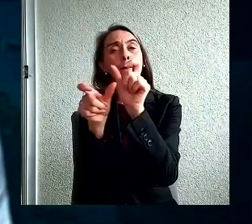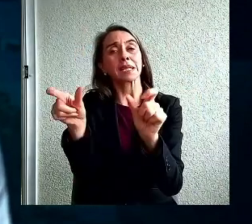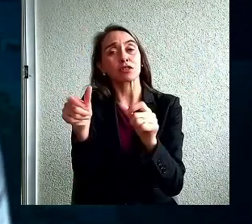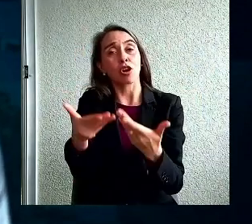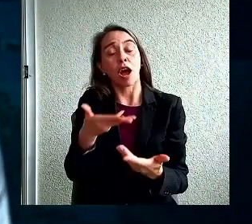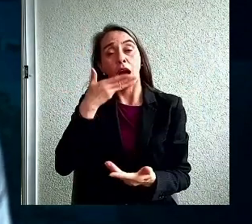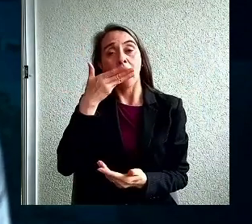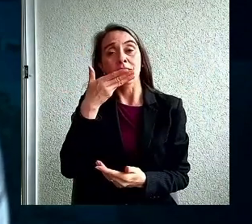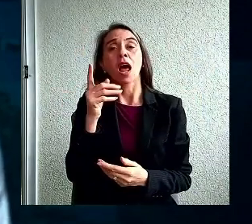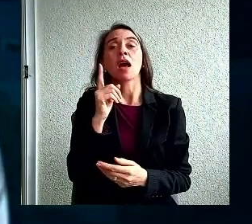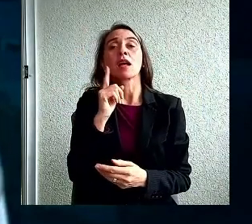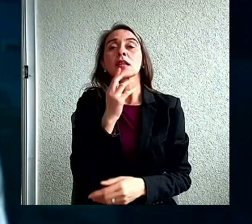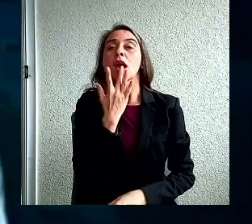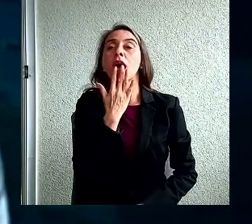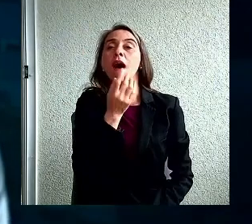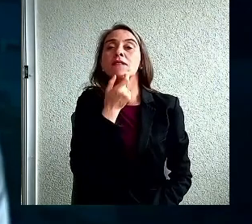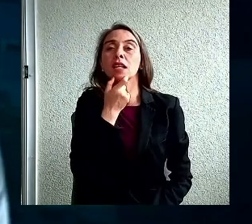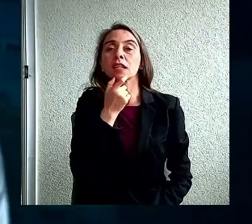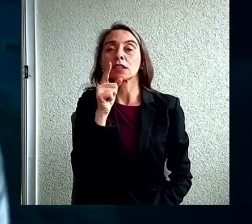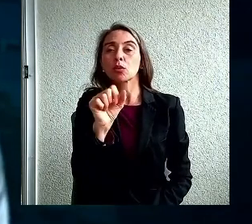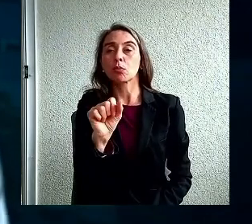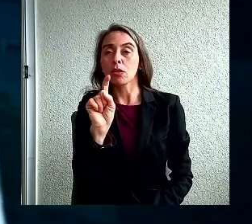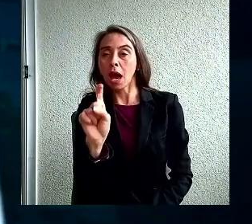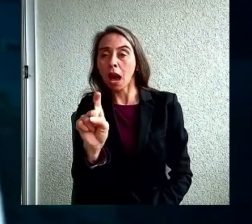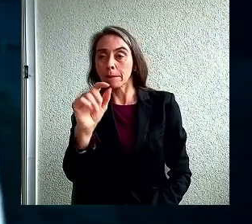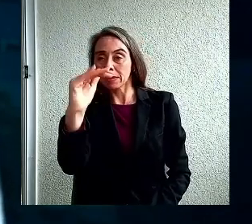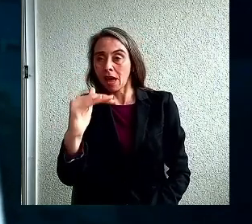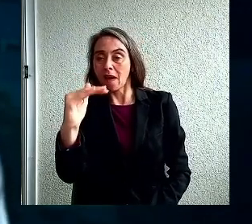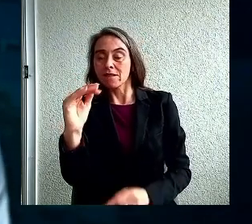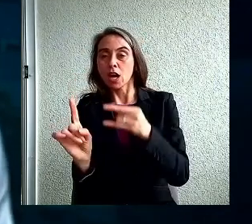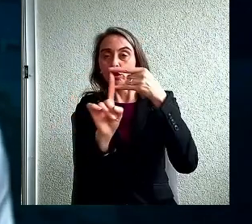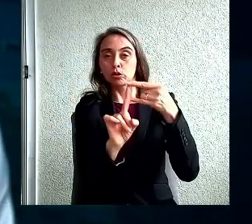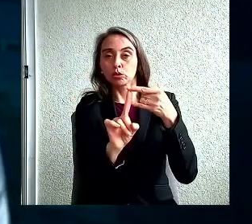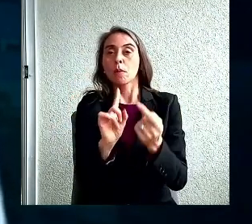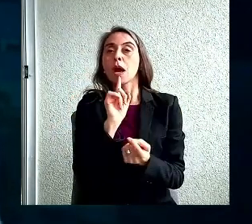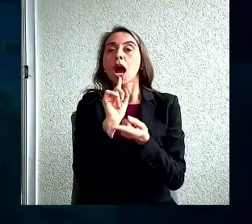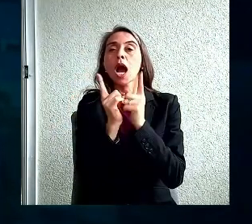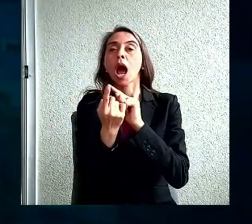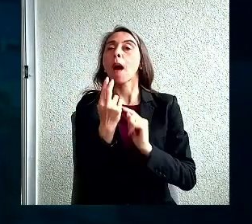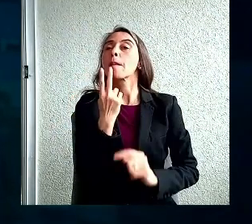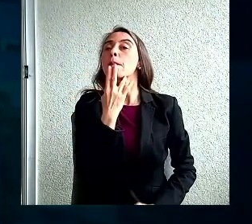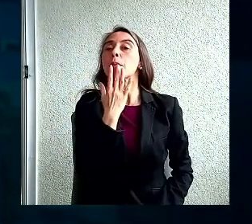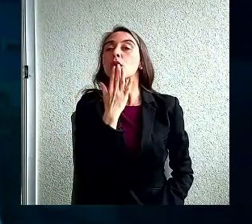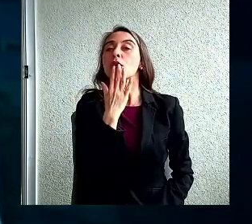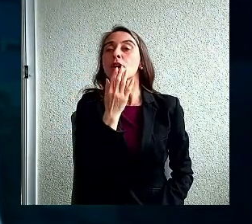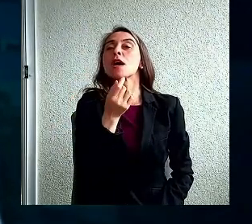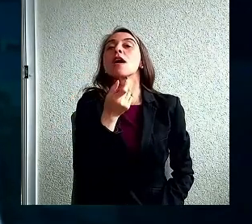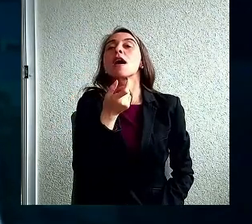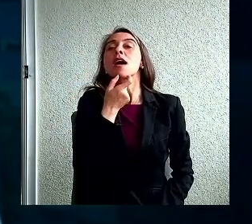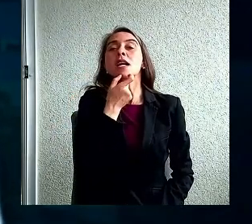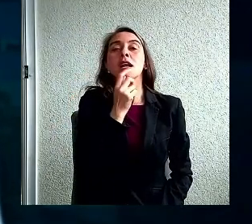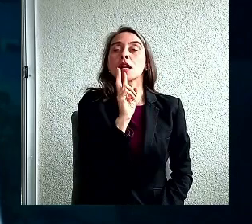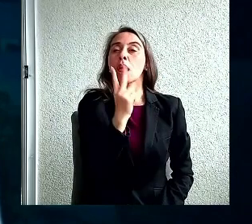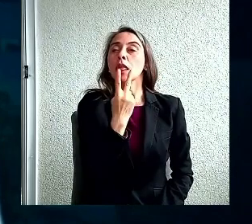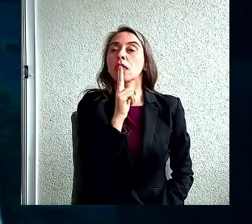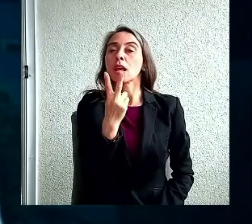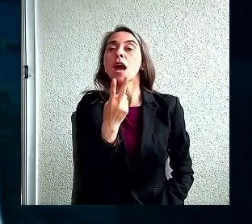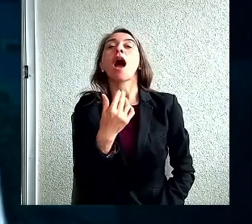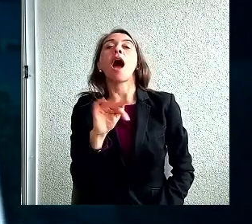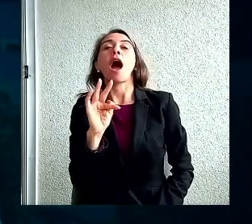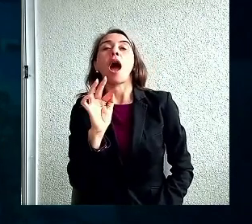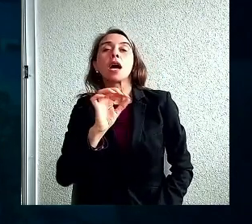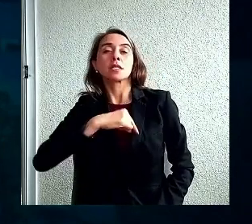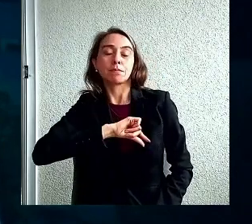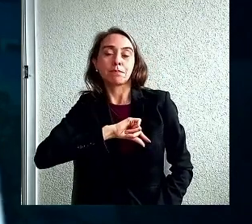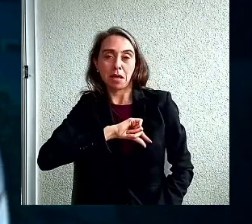del siguiente presentador en inglés. Anthony Wexler has a PhD in Mechanical Engineering from the